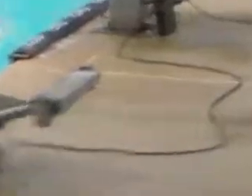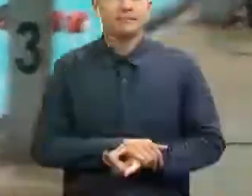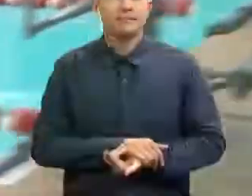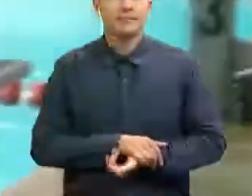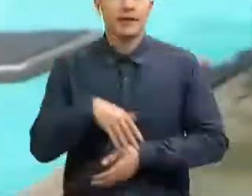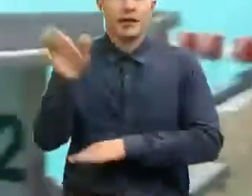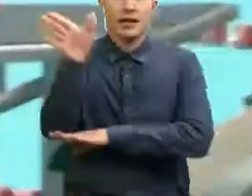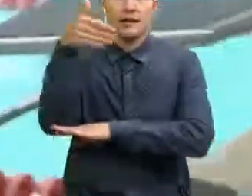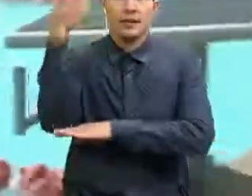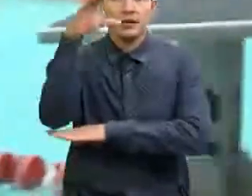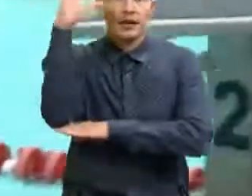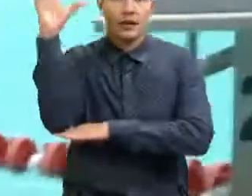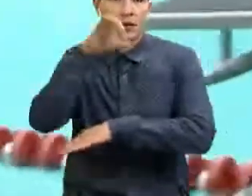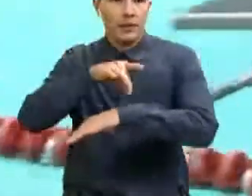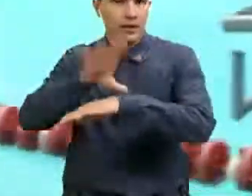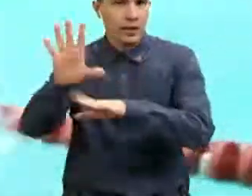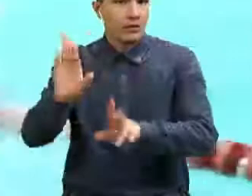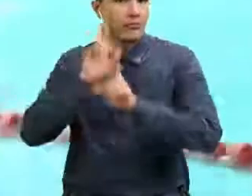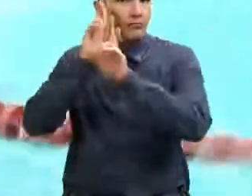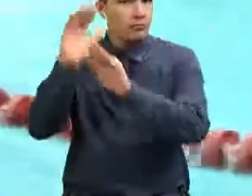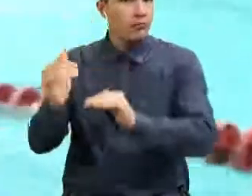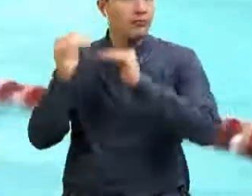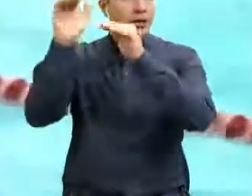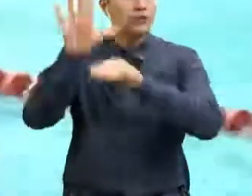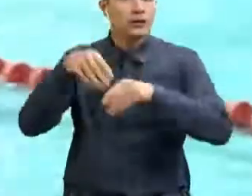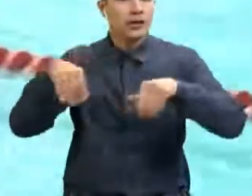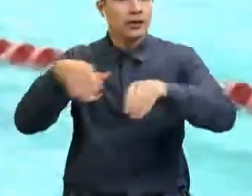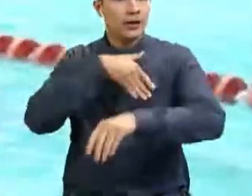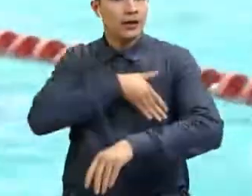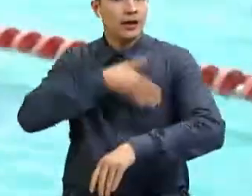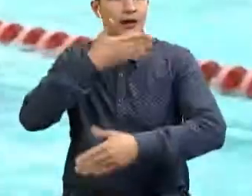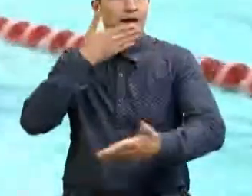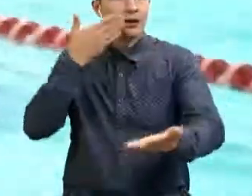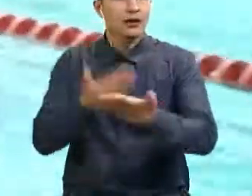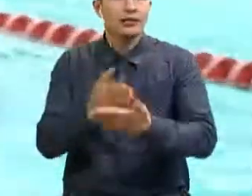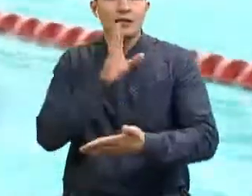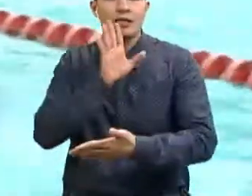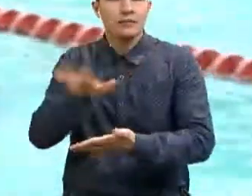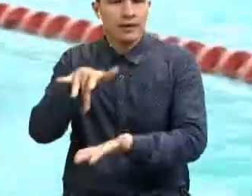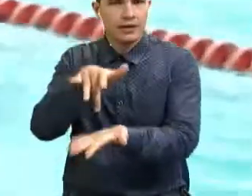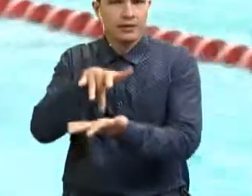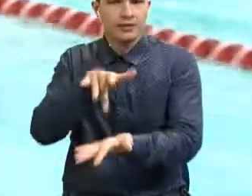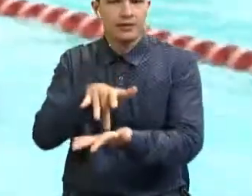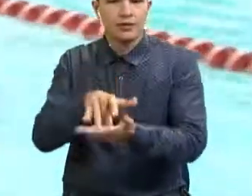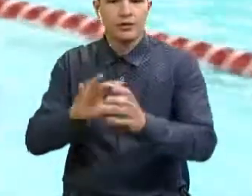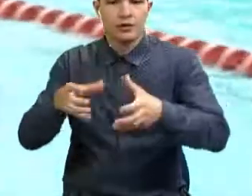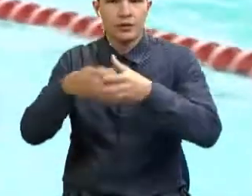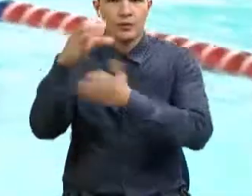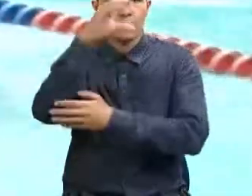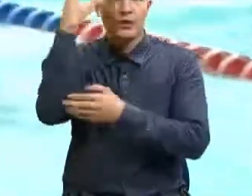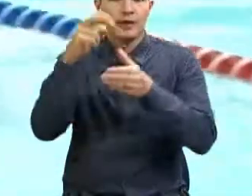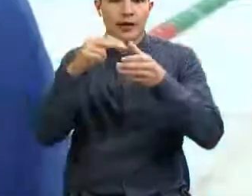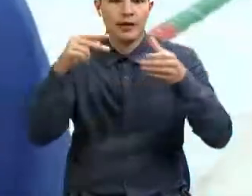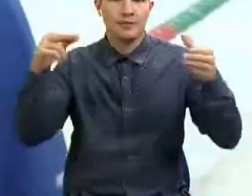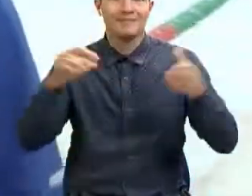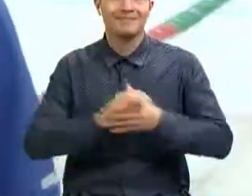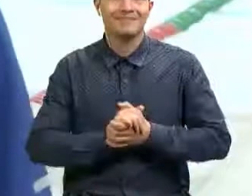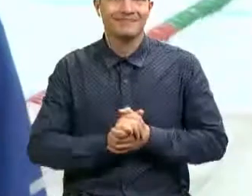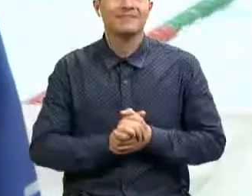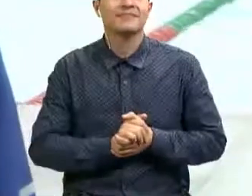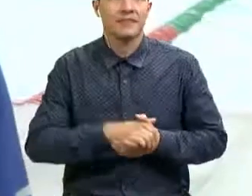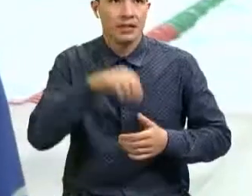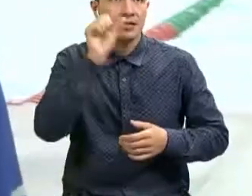bandera de colombia fue dejada en alto en territorio boliviano gracias a la destacada participación de la selección colombia de natación